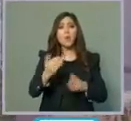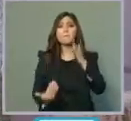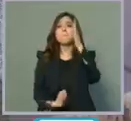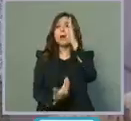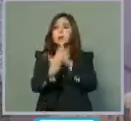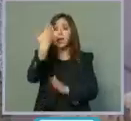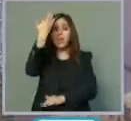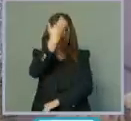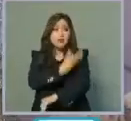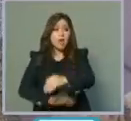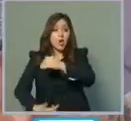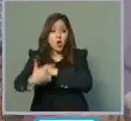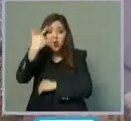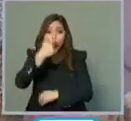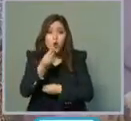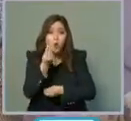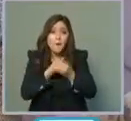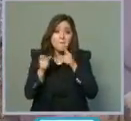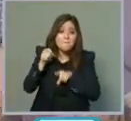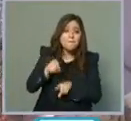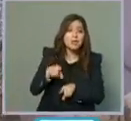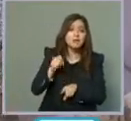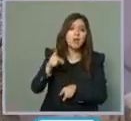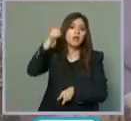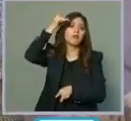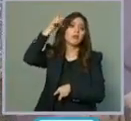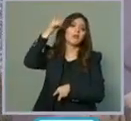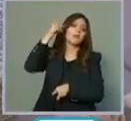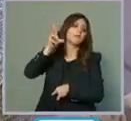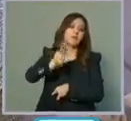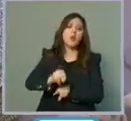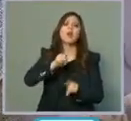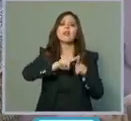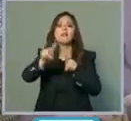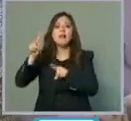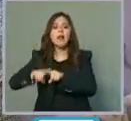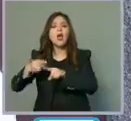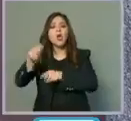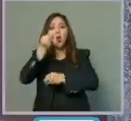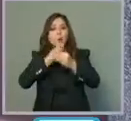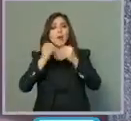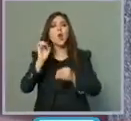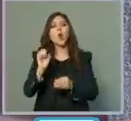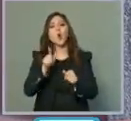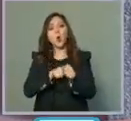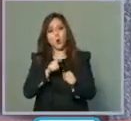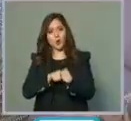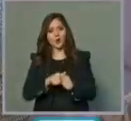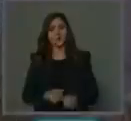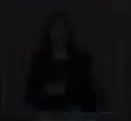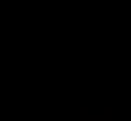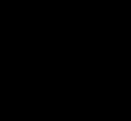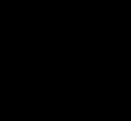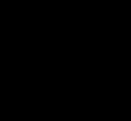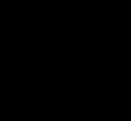No, vamos a buscar alternativas variadas y diferentes colores. Alicia Ramírez Huerta, muchas gracias por acompañarnos. Pues obviamente